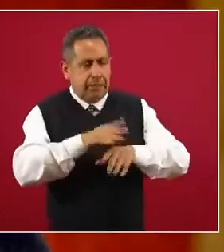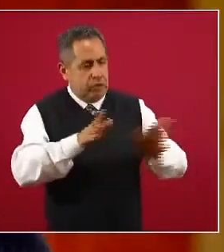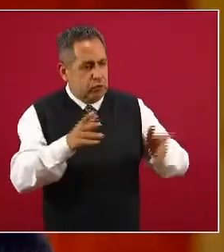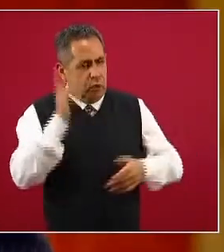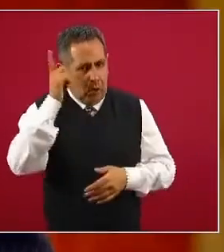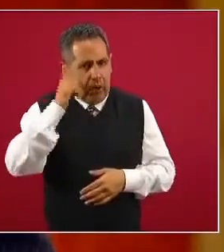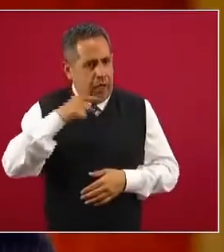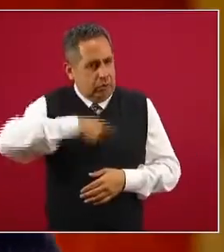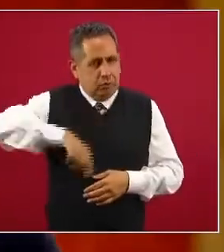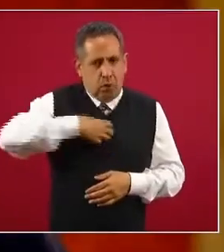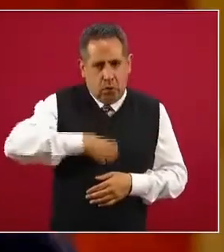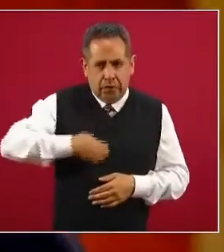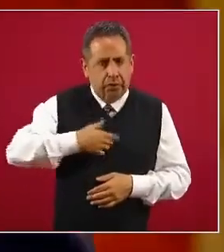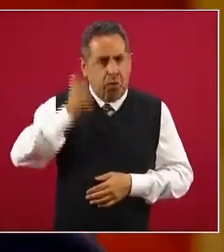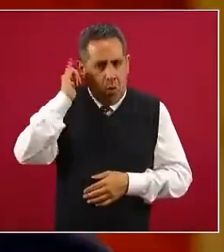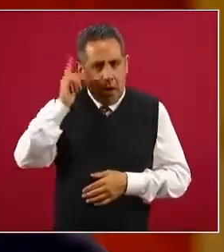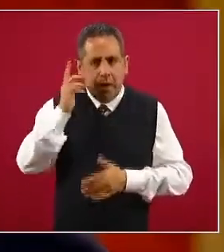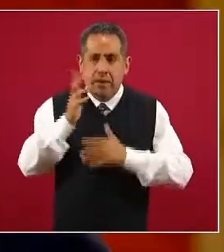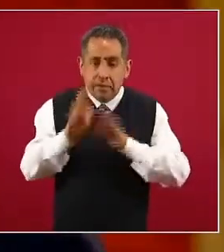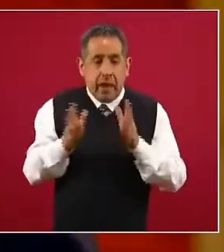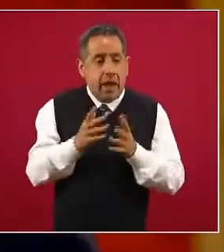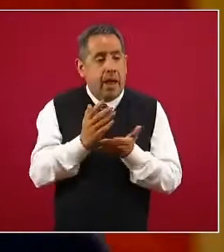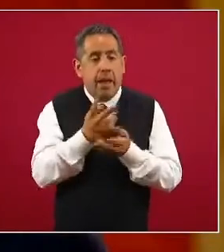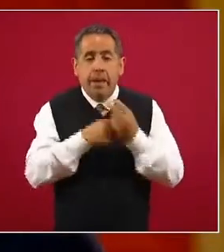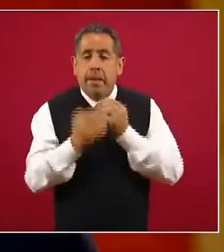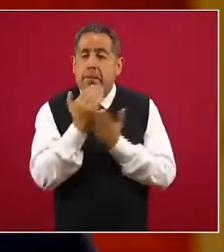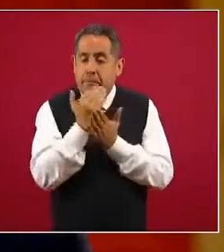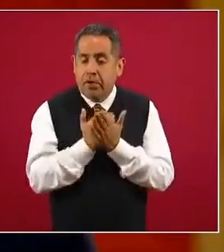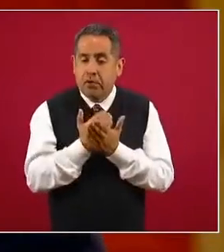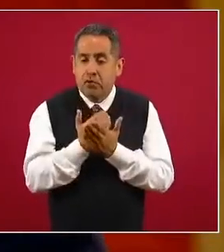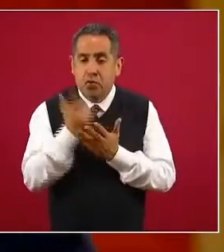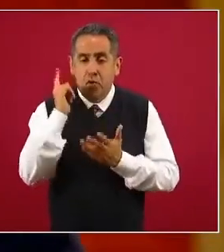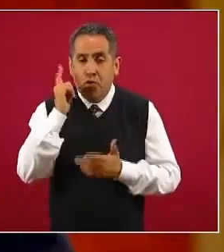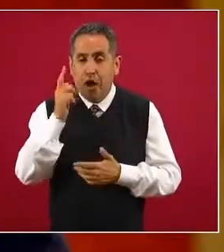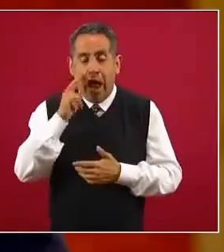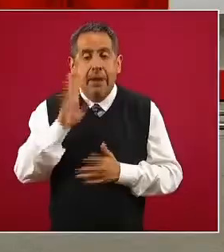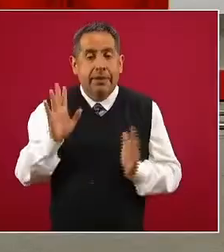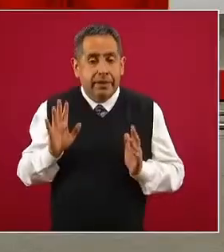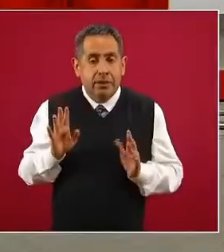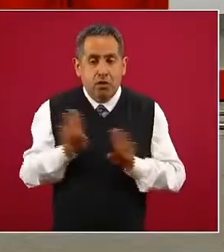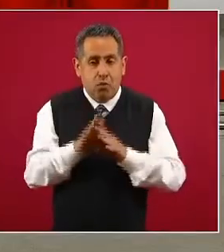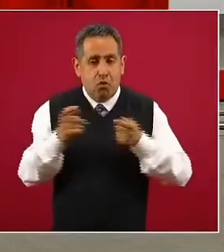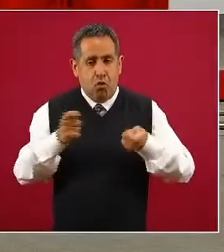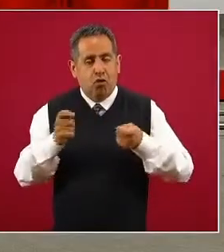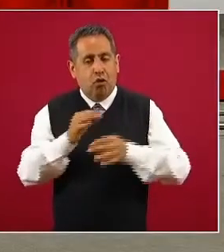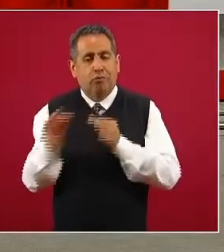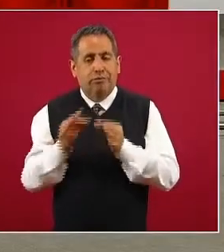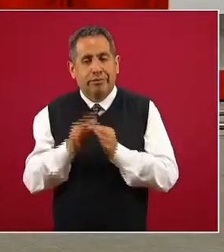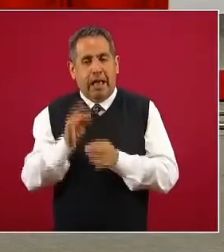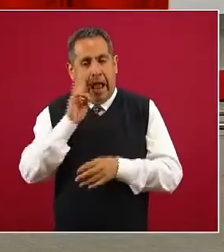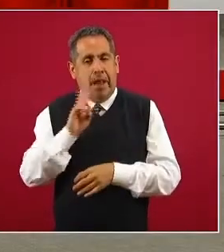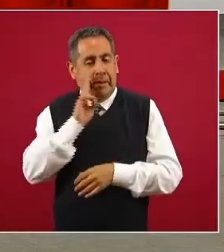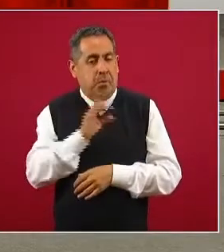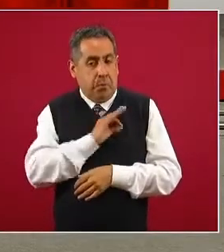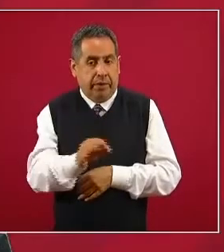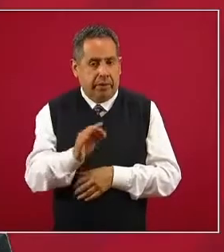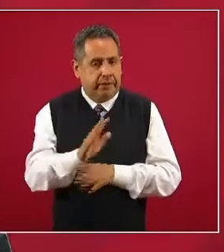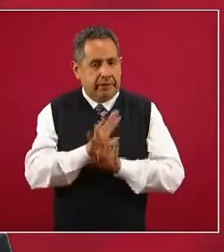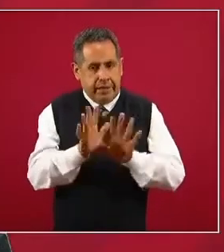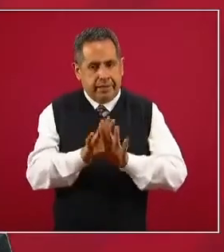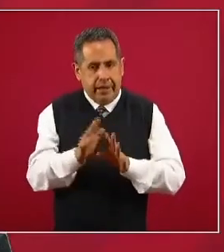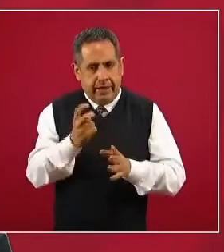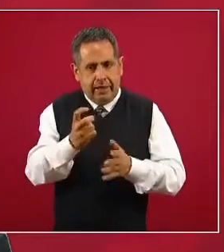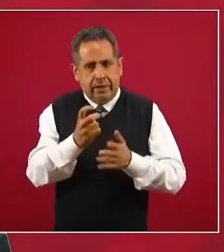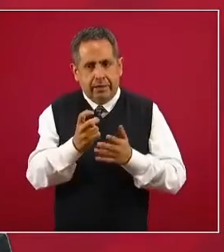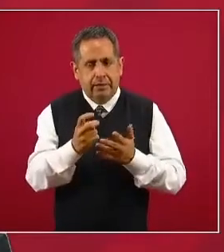regocijo por el hecho de que México, como ya va con un periodo prolongado de control de la epidemia, empieza a ser retirado